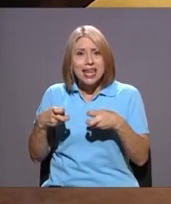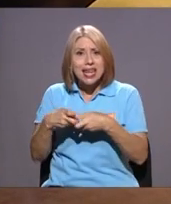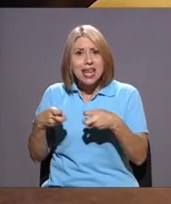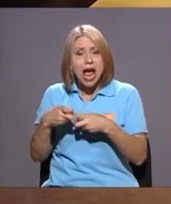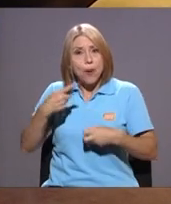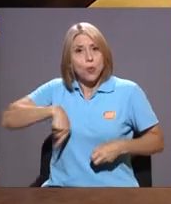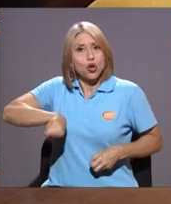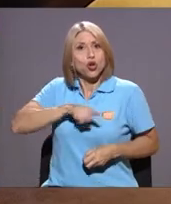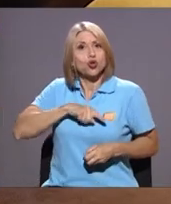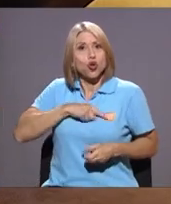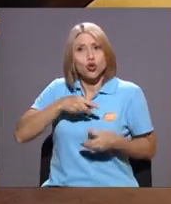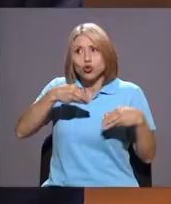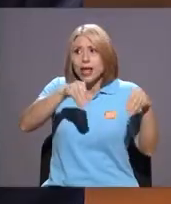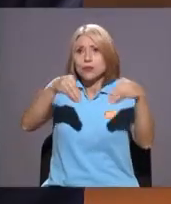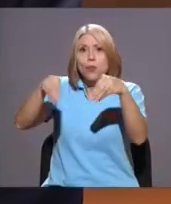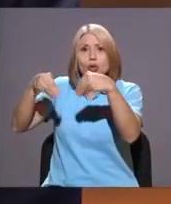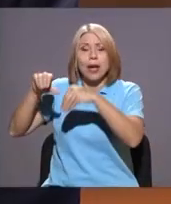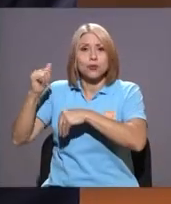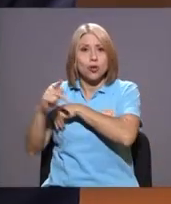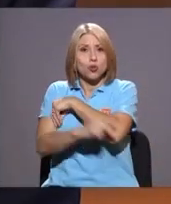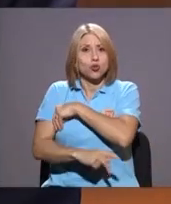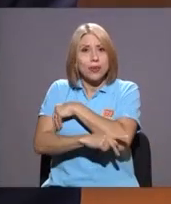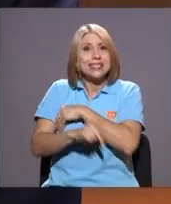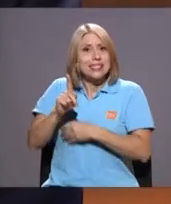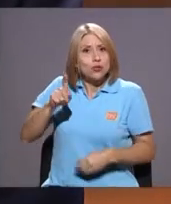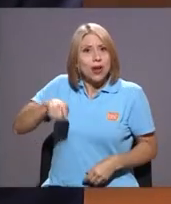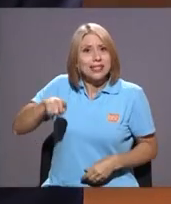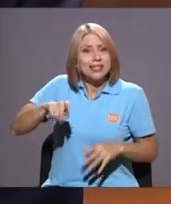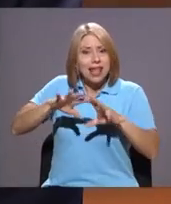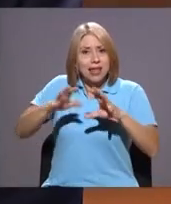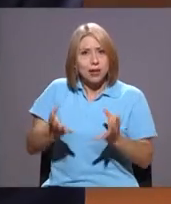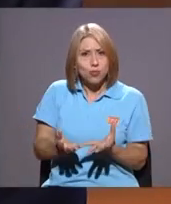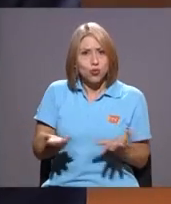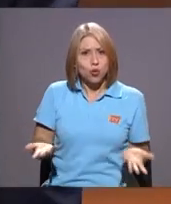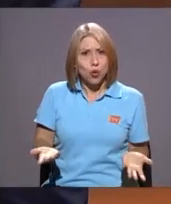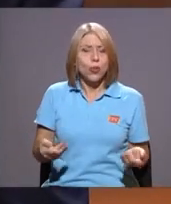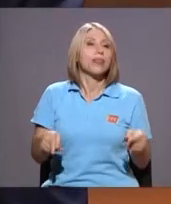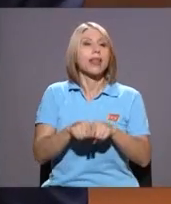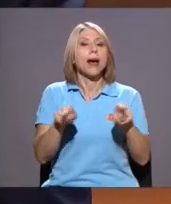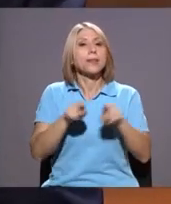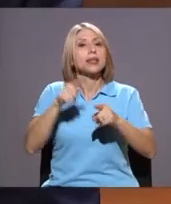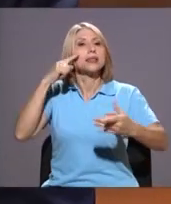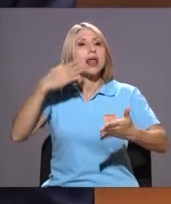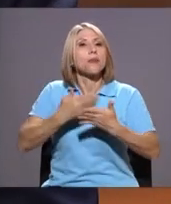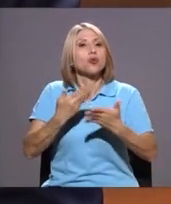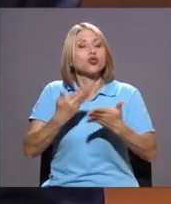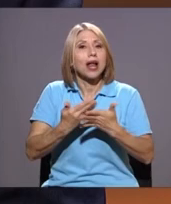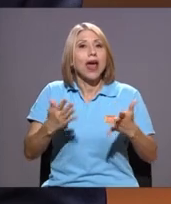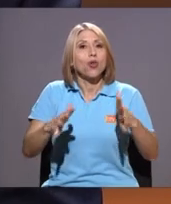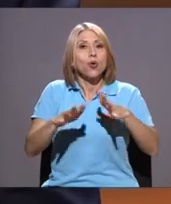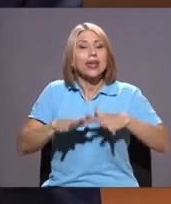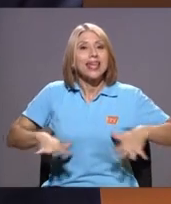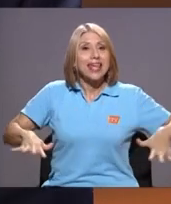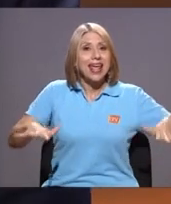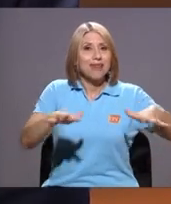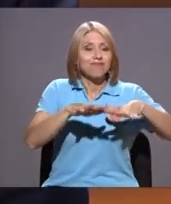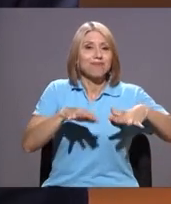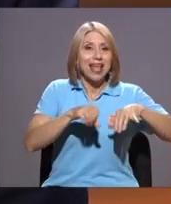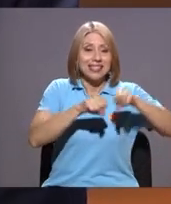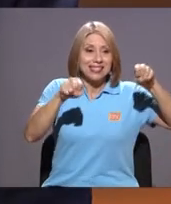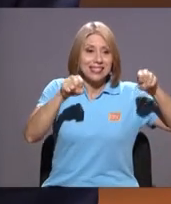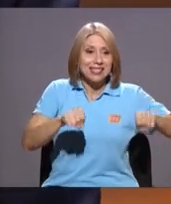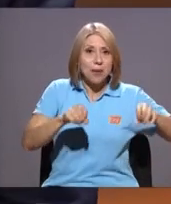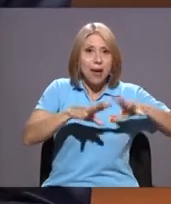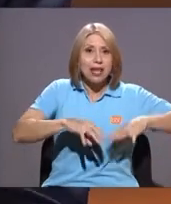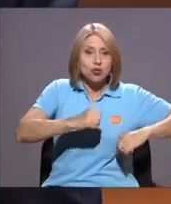del mundo de igual manera se ha demostrado que la infraestructura incide sobre la capacidad productiva